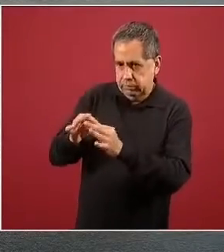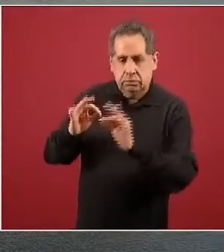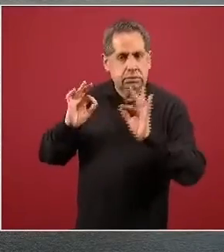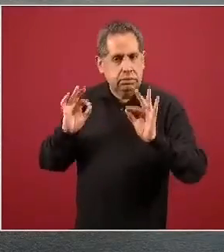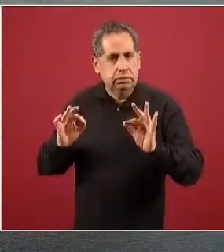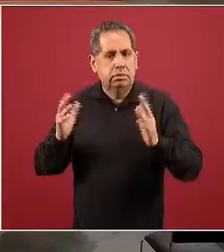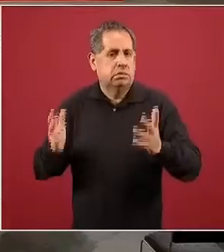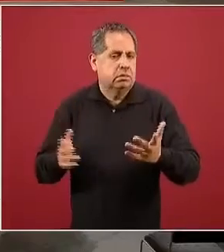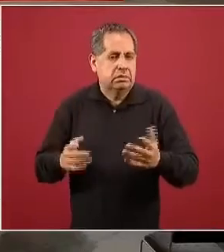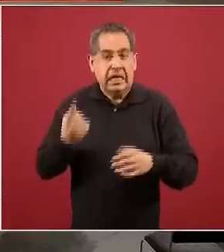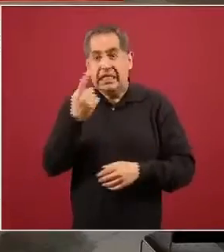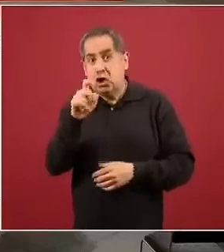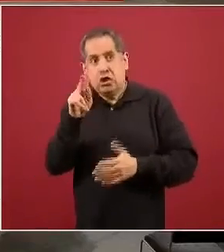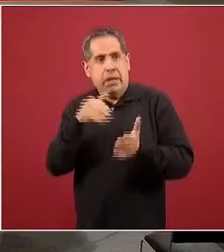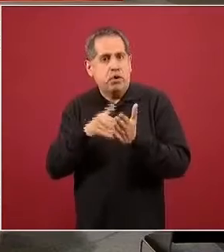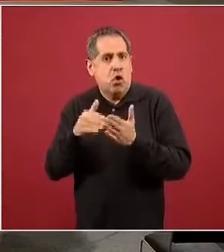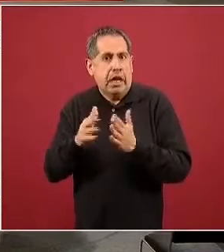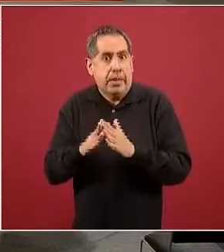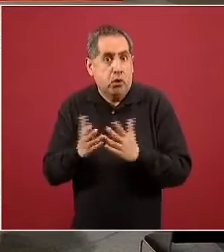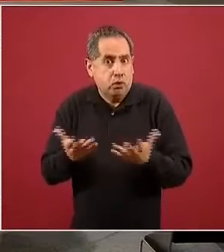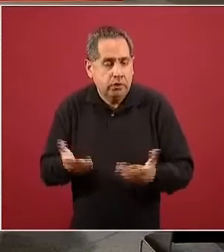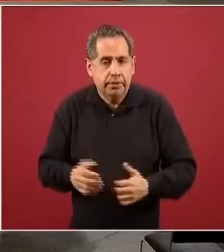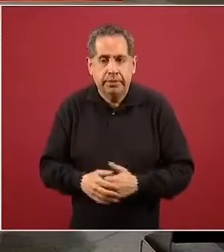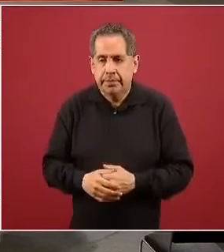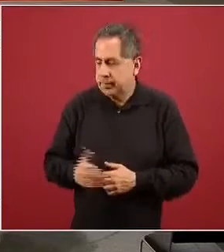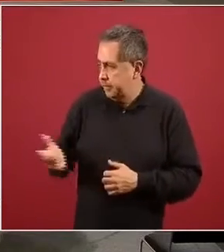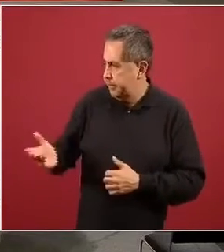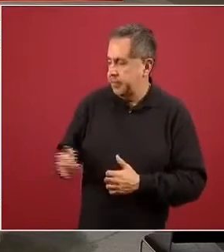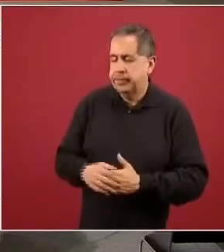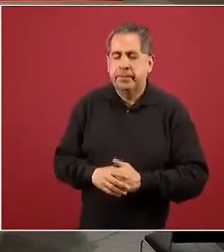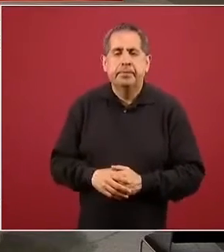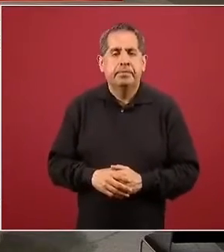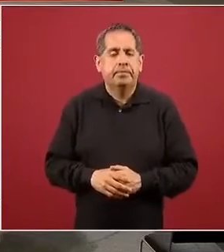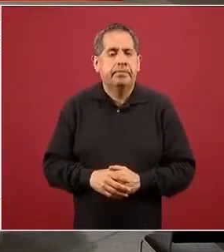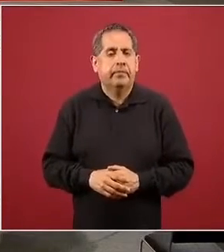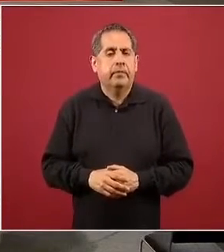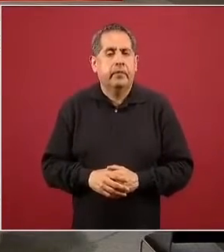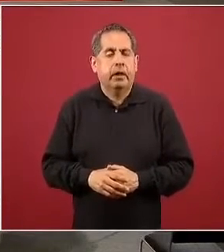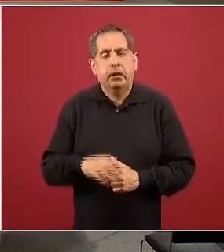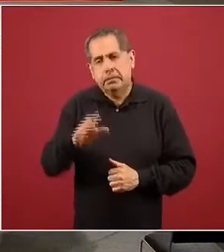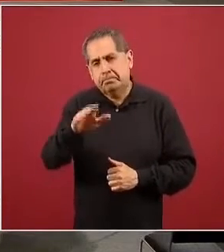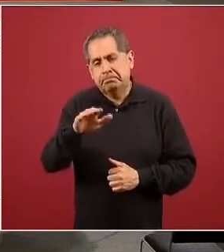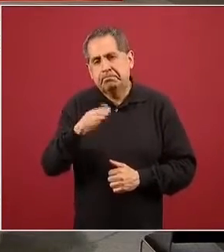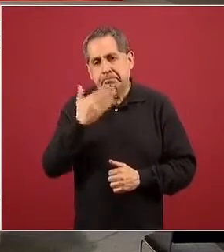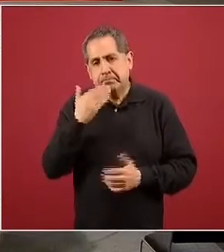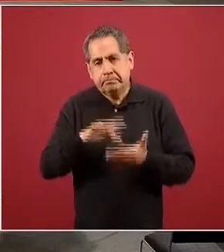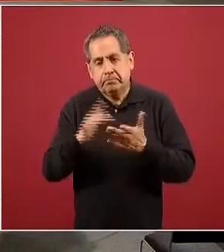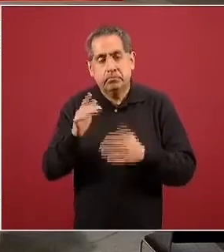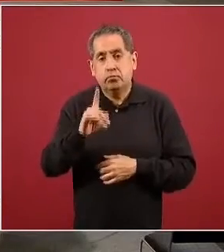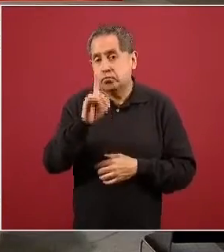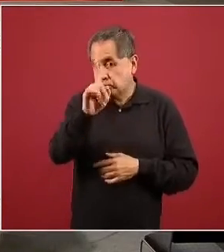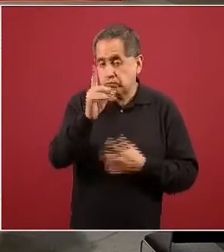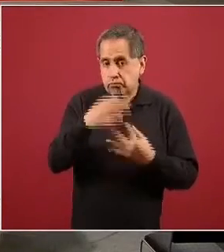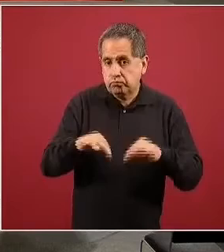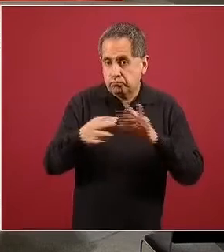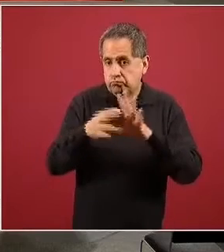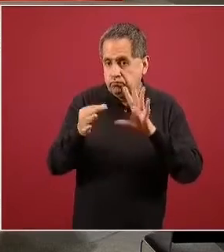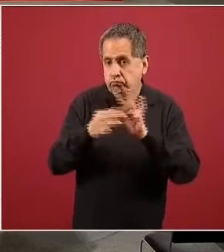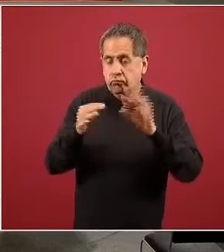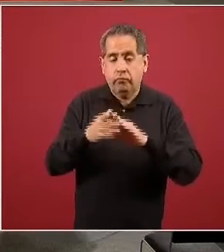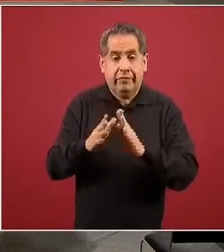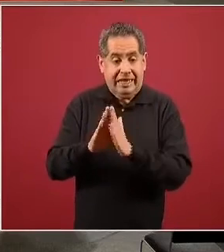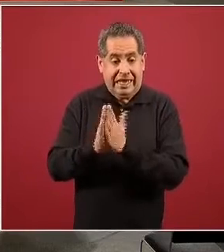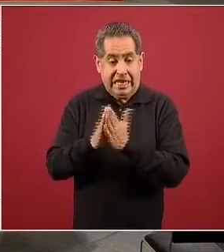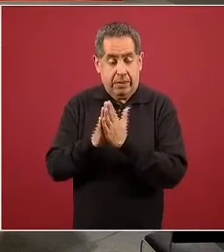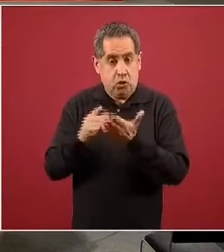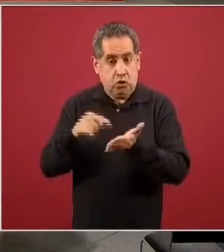de los 180 millones de libros? Antonio. Sí, gracias. Mire, es importante señalar que los